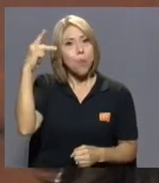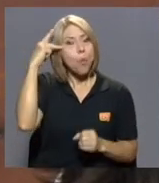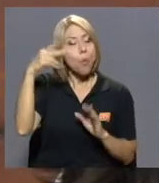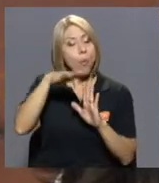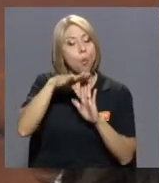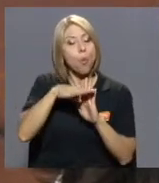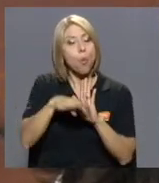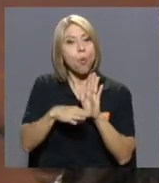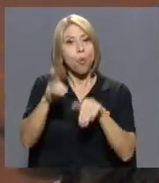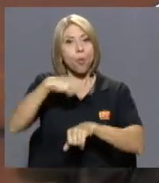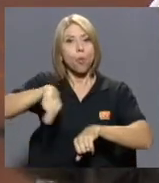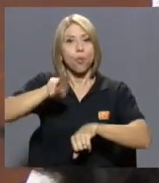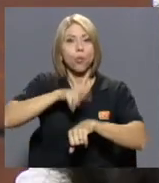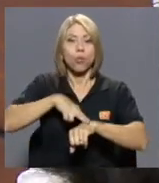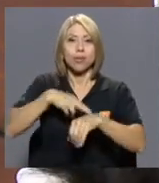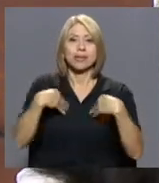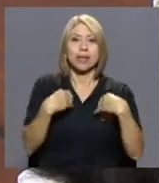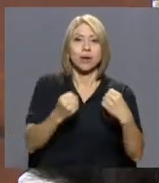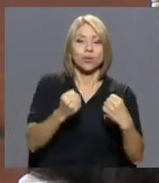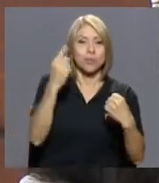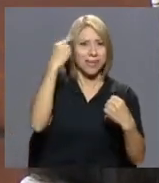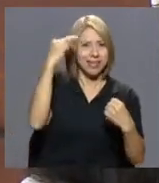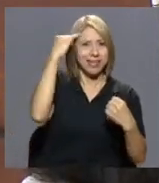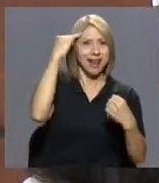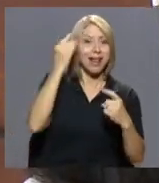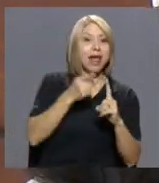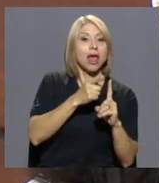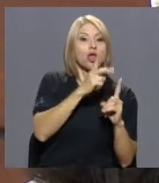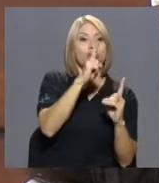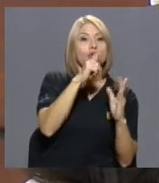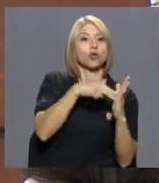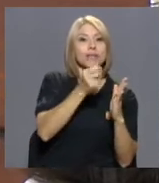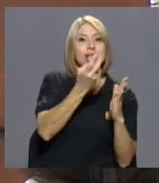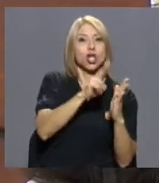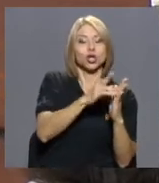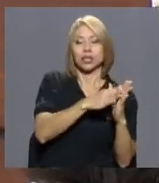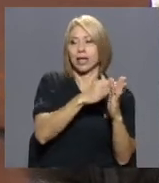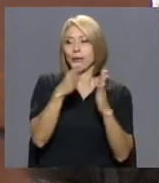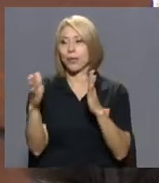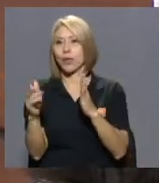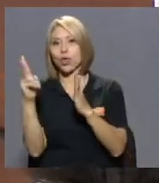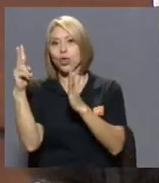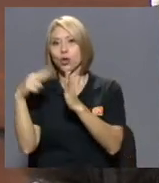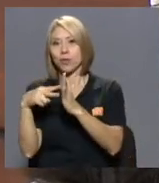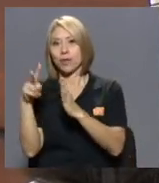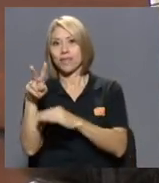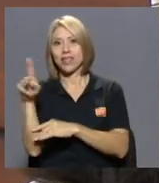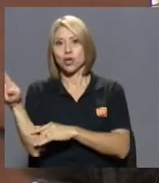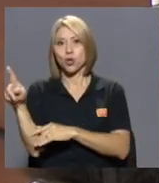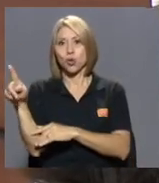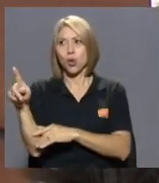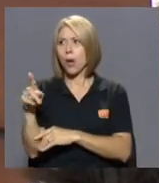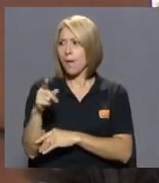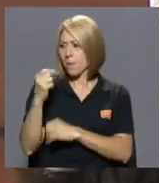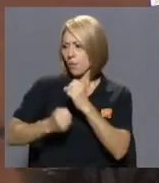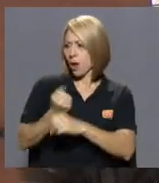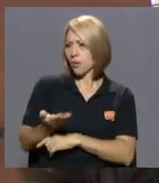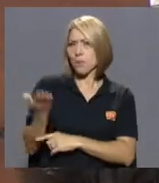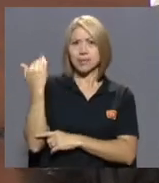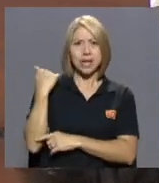mental 2012-2021, y a este año, en realidad 2018, agosto de 2018, se habían ejecutado cerca